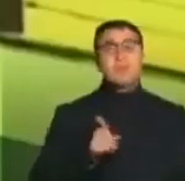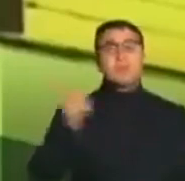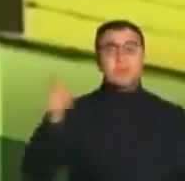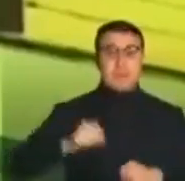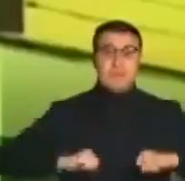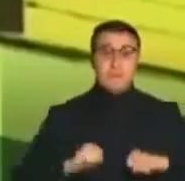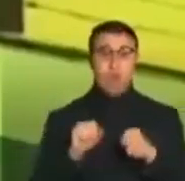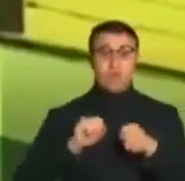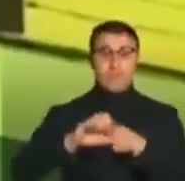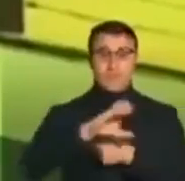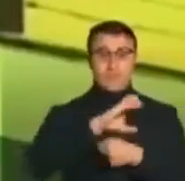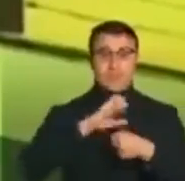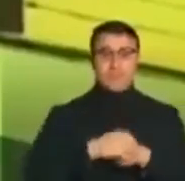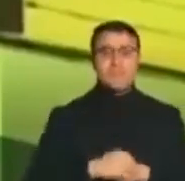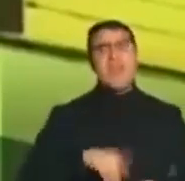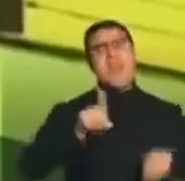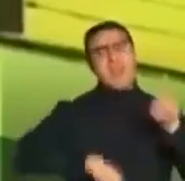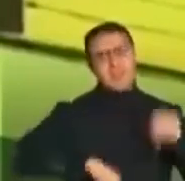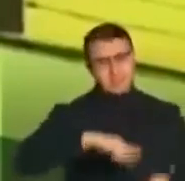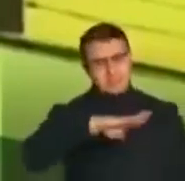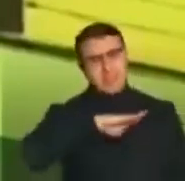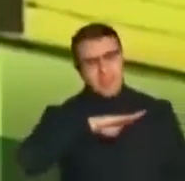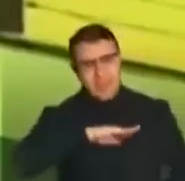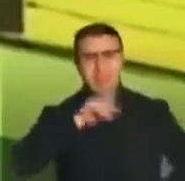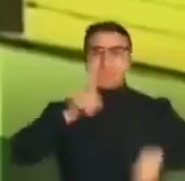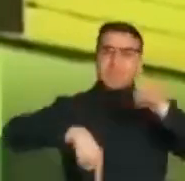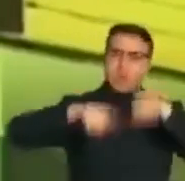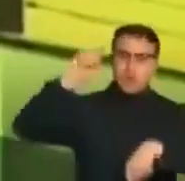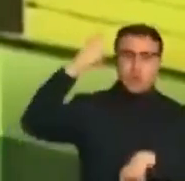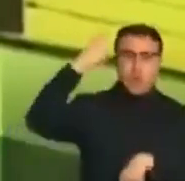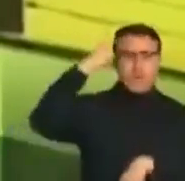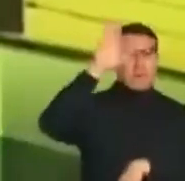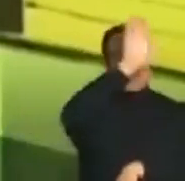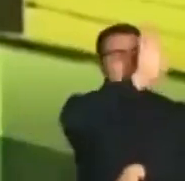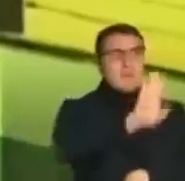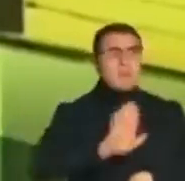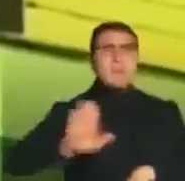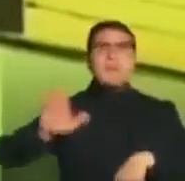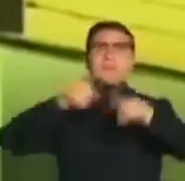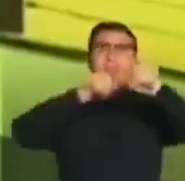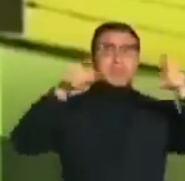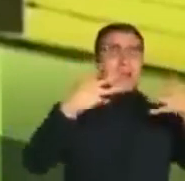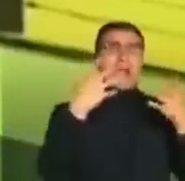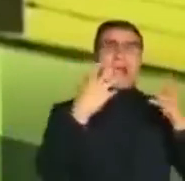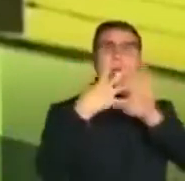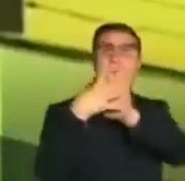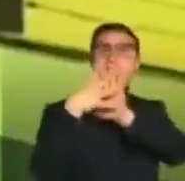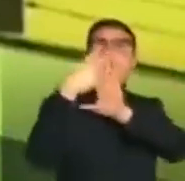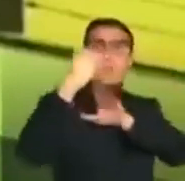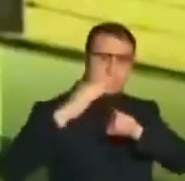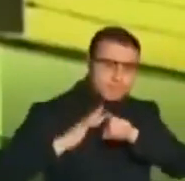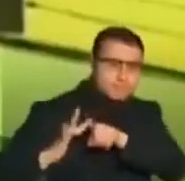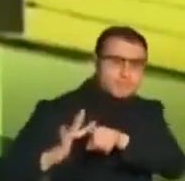algunos alcaldes, algunos gobernadores han intentado implementar en otras partes del